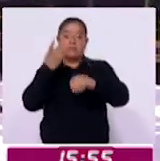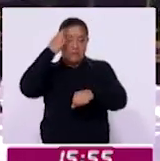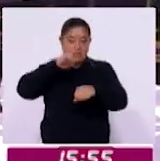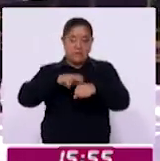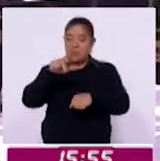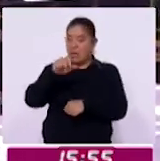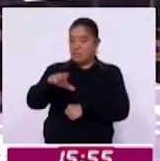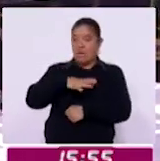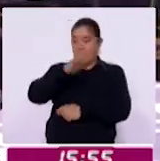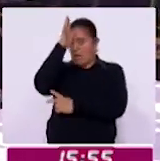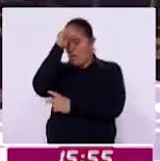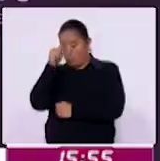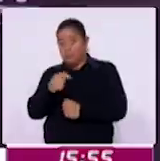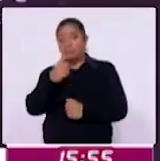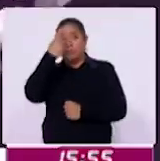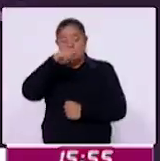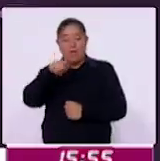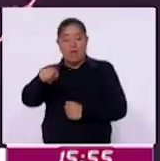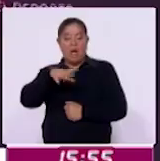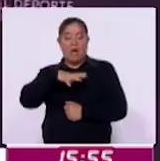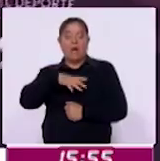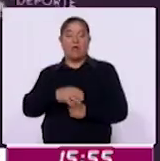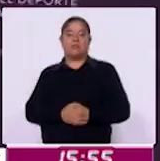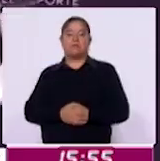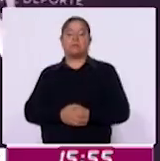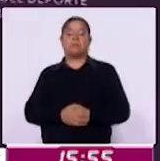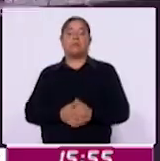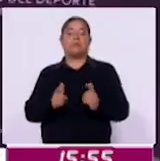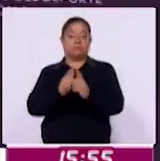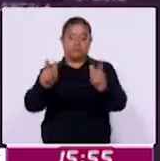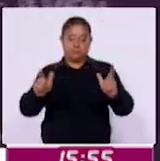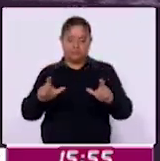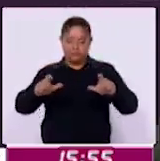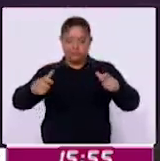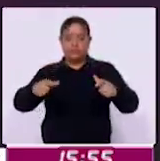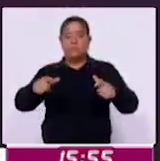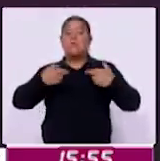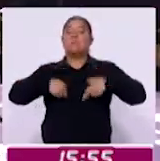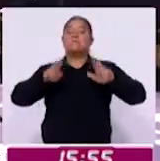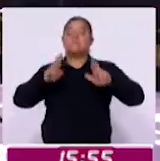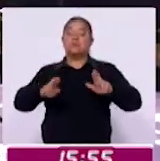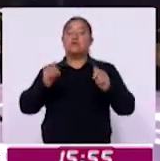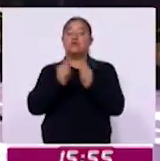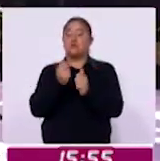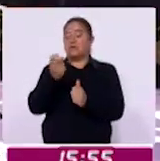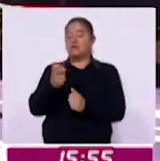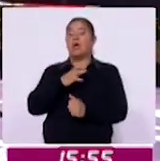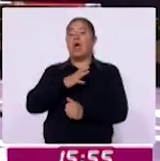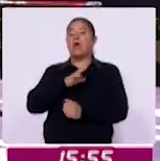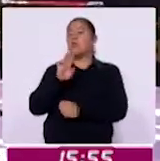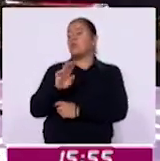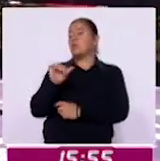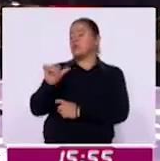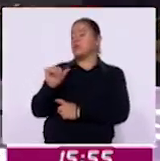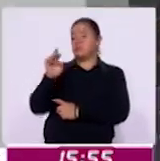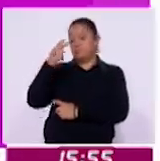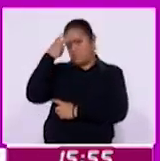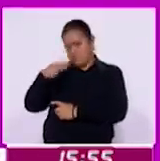así se lleguen a acuerdos para tener un órgano ya representativo a través de esto que es World Archery México.